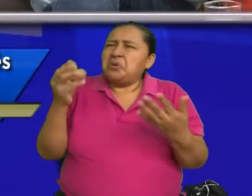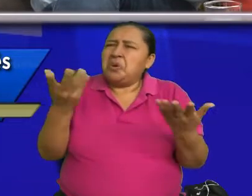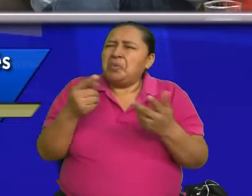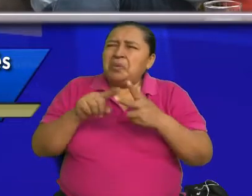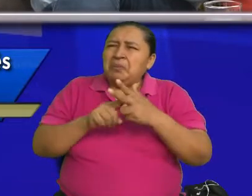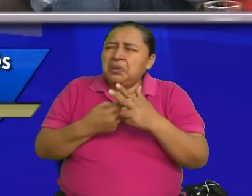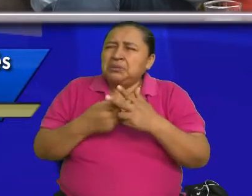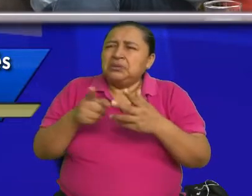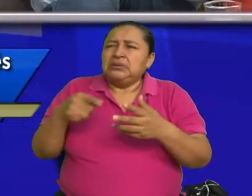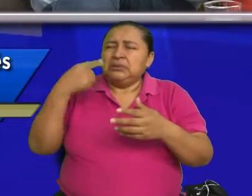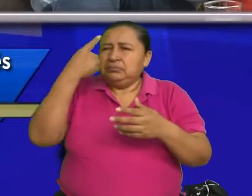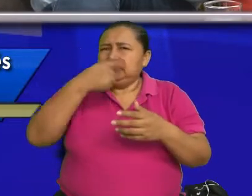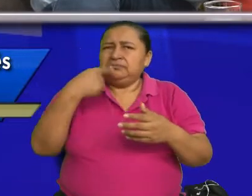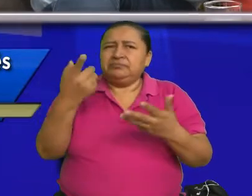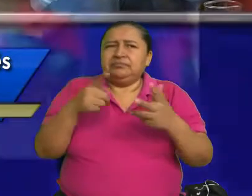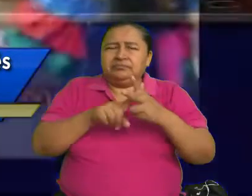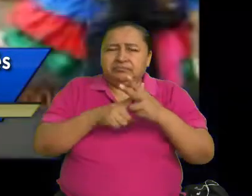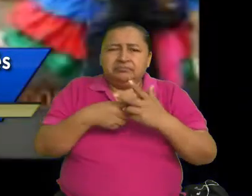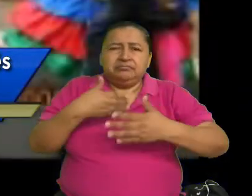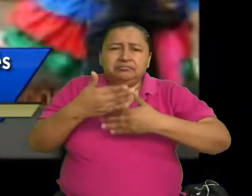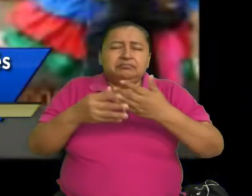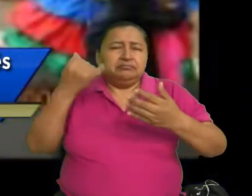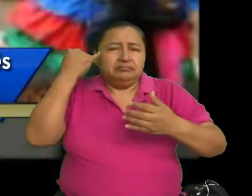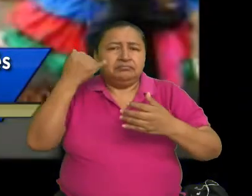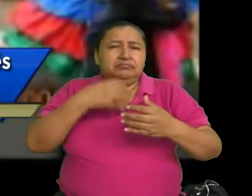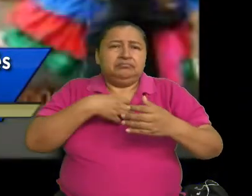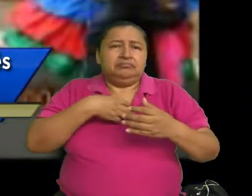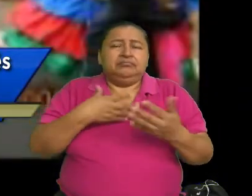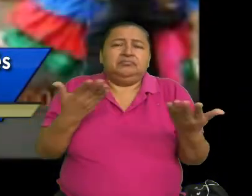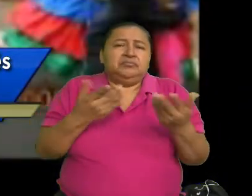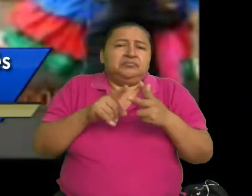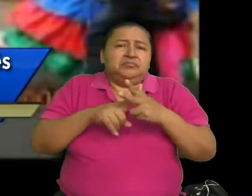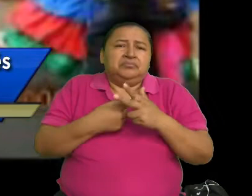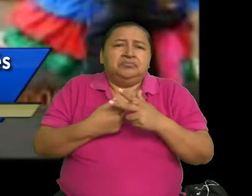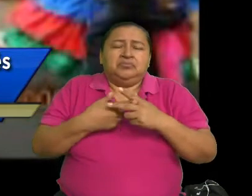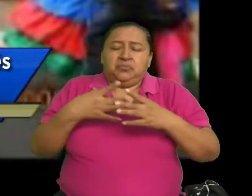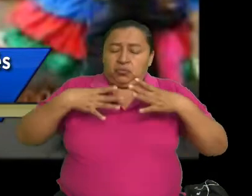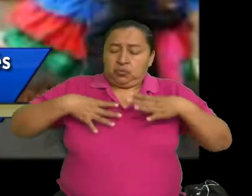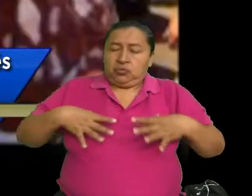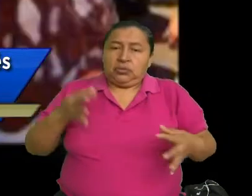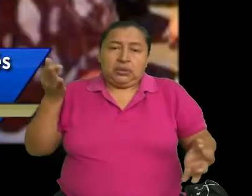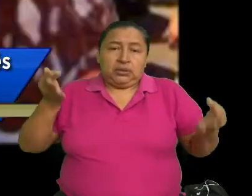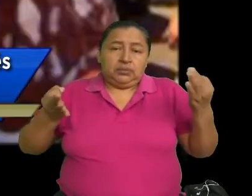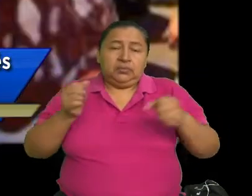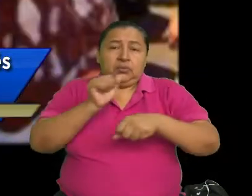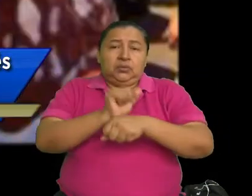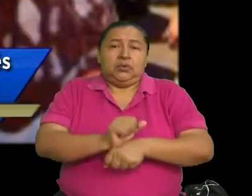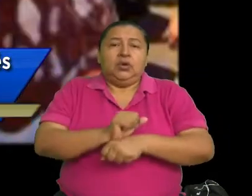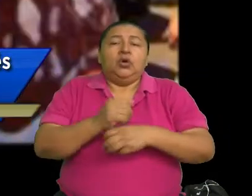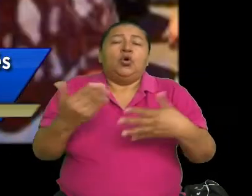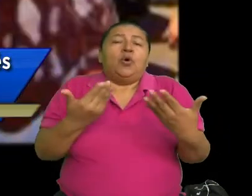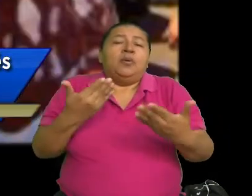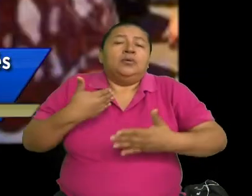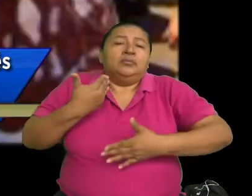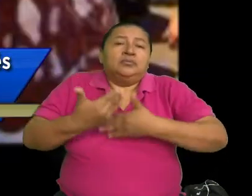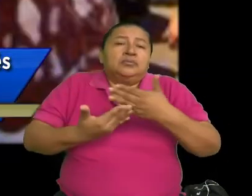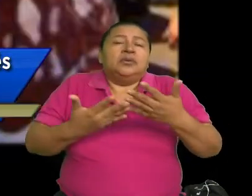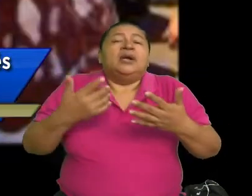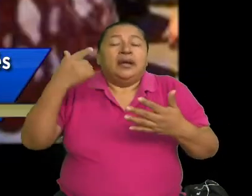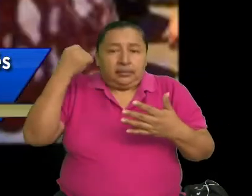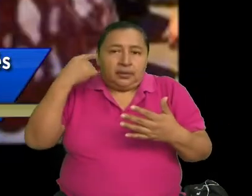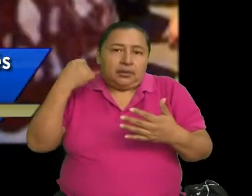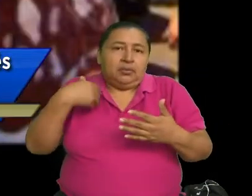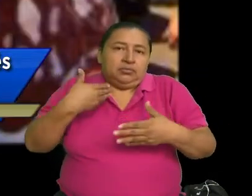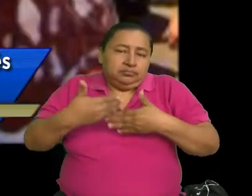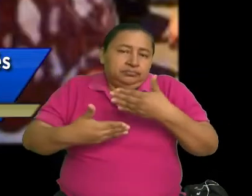estas identidades a partir de estas realidades? ¿De dónde nace la cuestión de los trajes típicos? Fíjate que ¿cómo se da? Porque entendemos que es